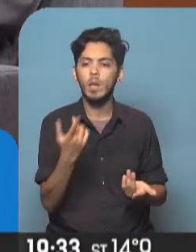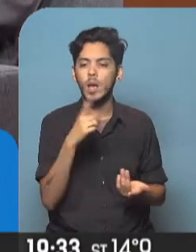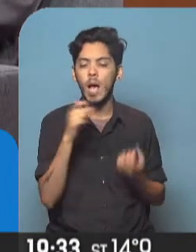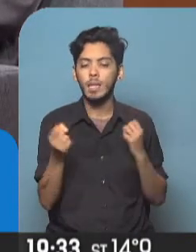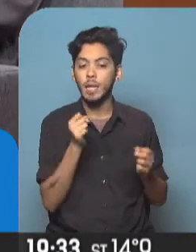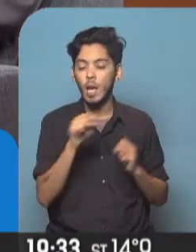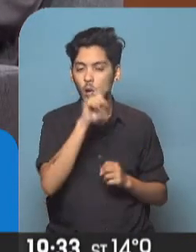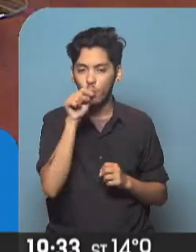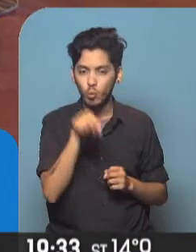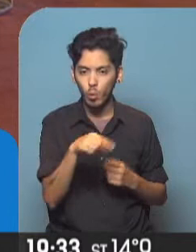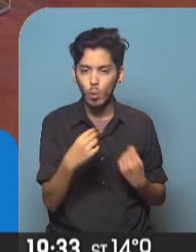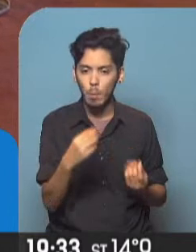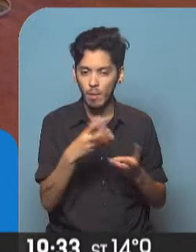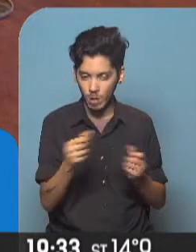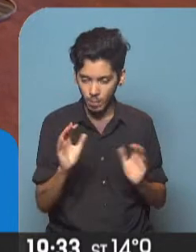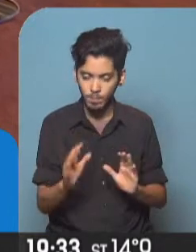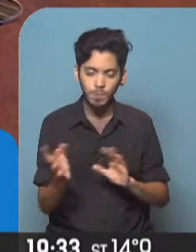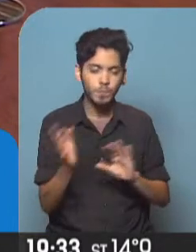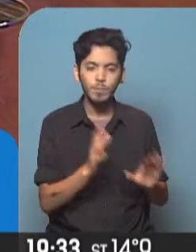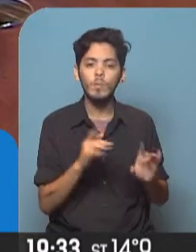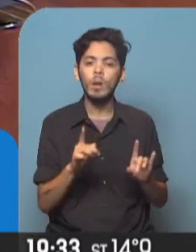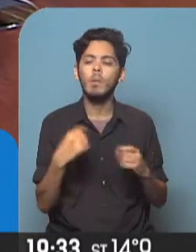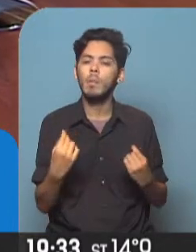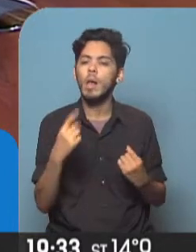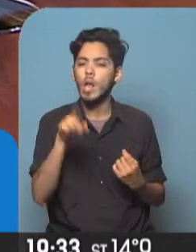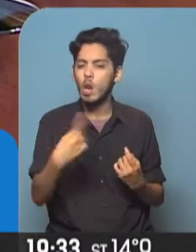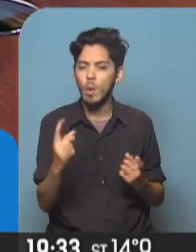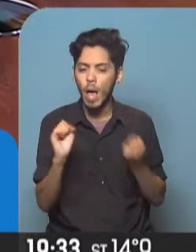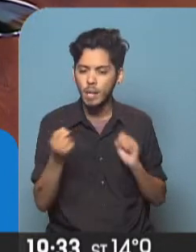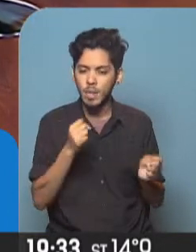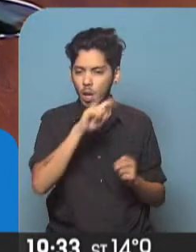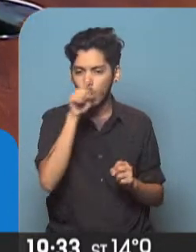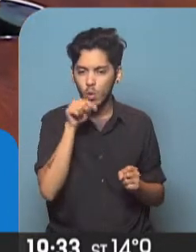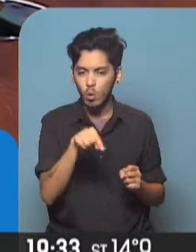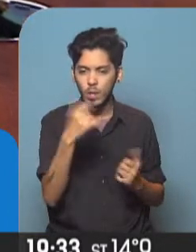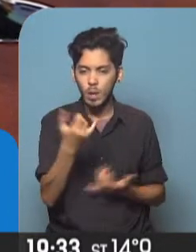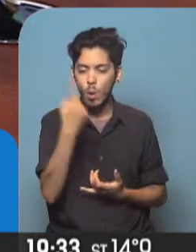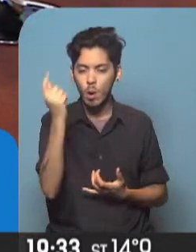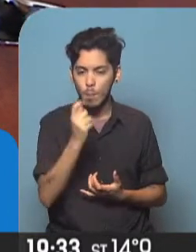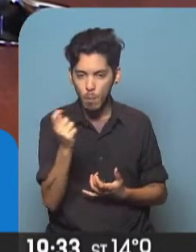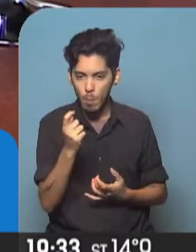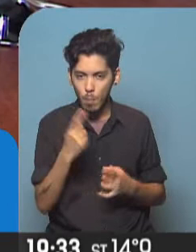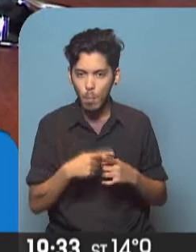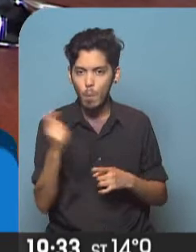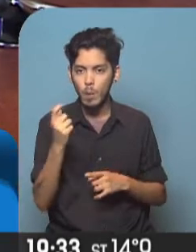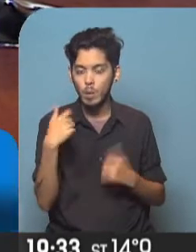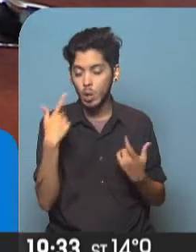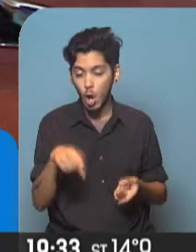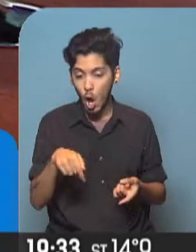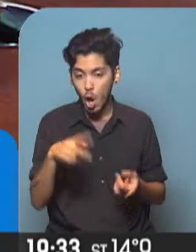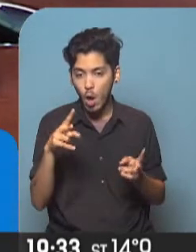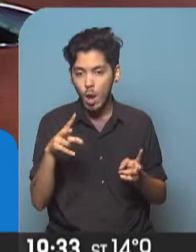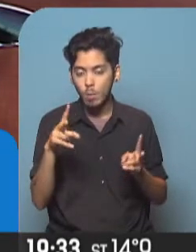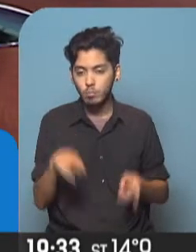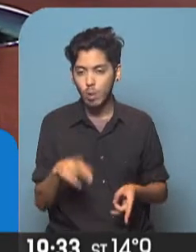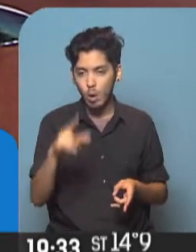incertidumbre, para cerrar, ¿cómo evitar esa incertidumbre, esa ansiedad que tenemos una vez por mes, cuando como hoy vencen